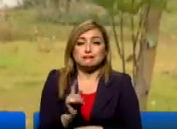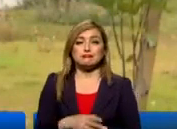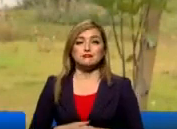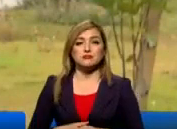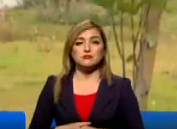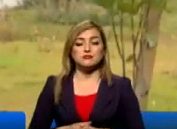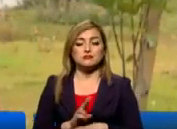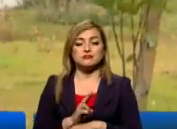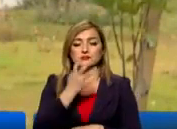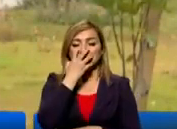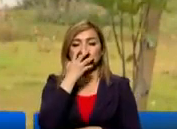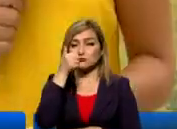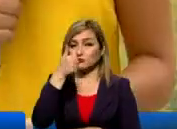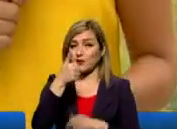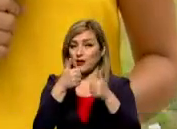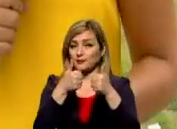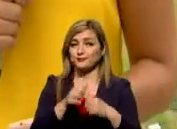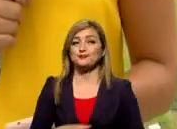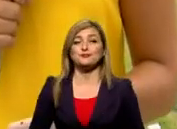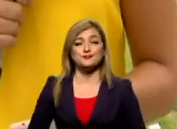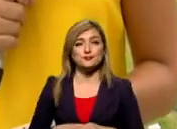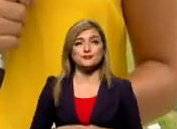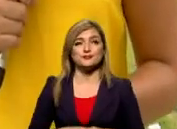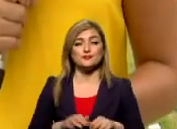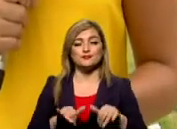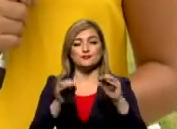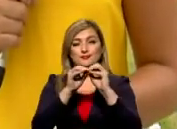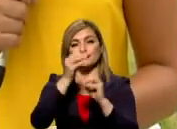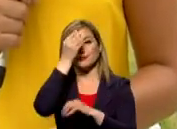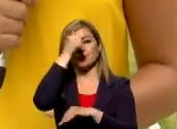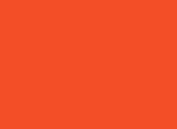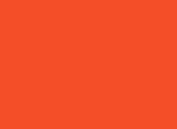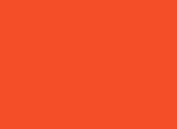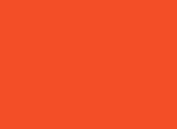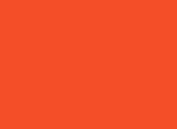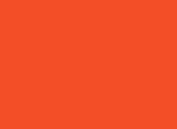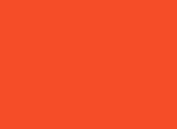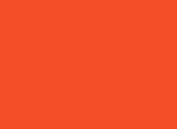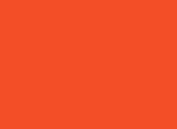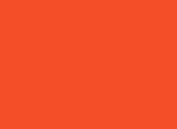aglomeraciones y utilizar bien la mascarilla. Con esto damos paso a estudios. Muy buenas tardes.